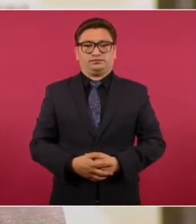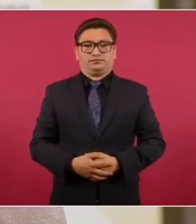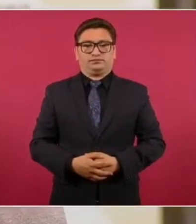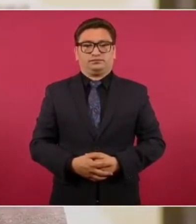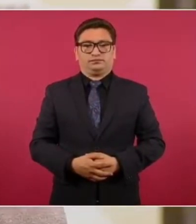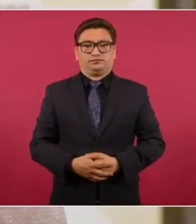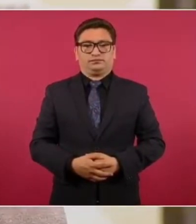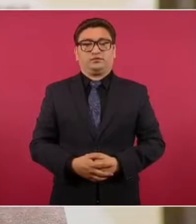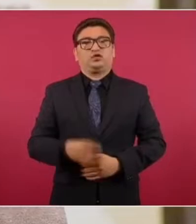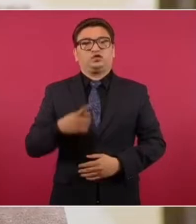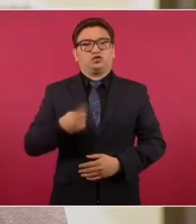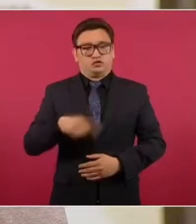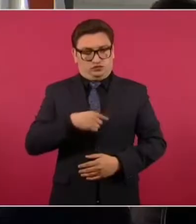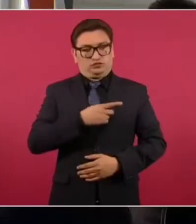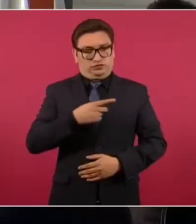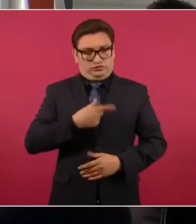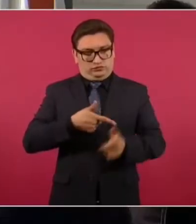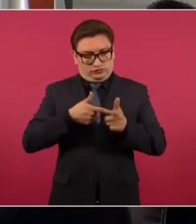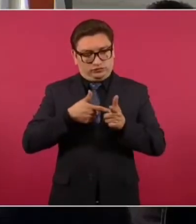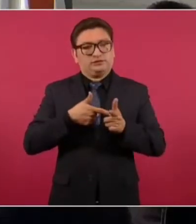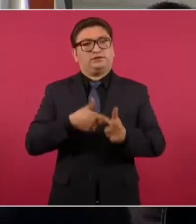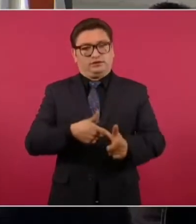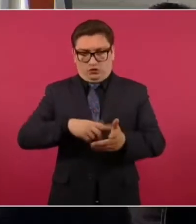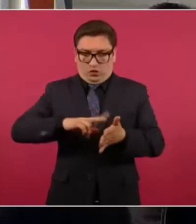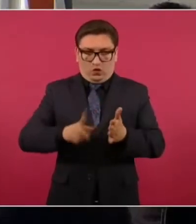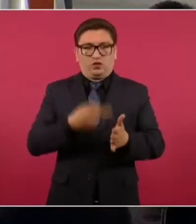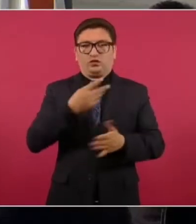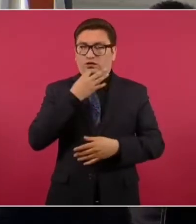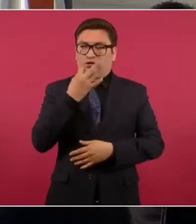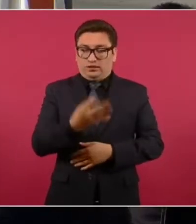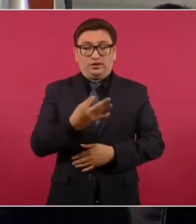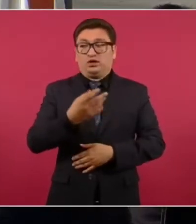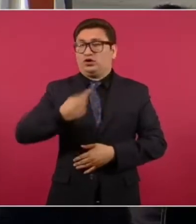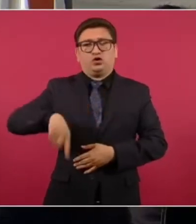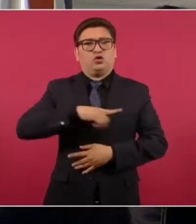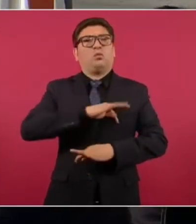en que se puede ser feliz trabajando